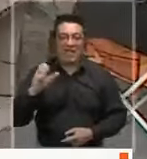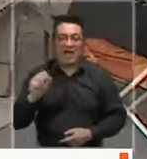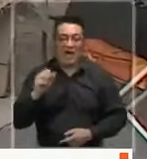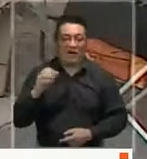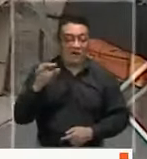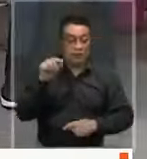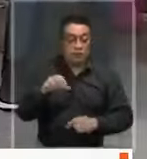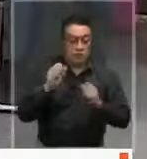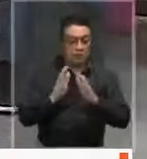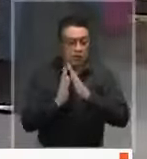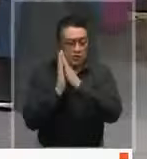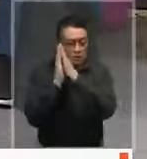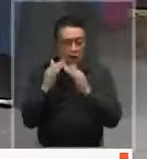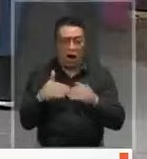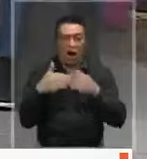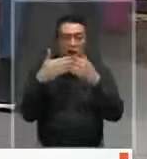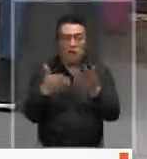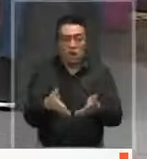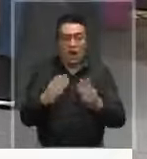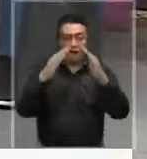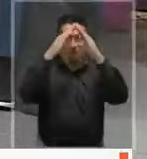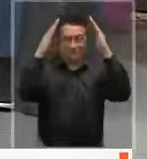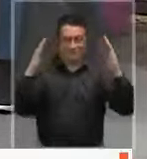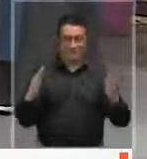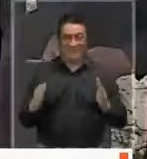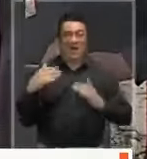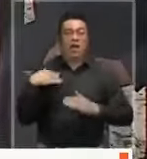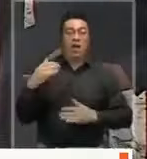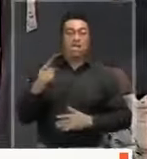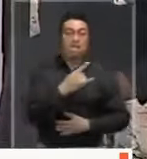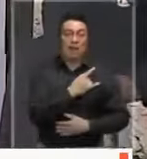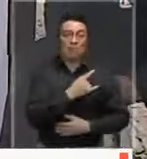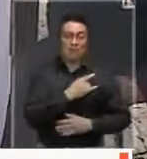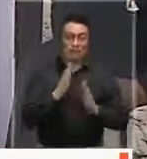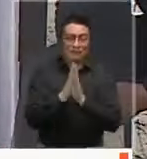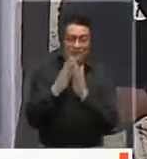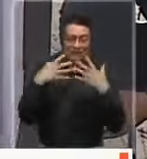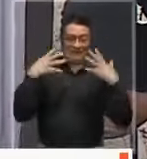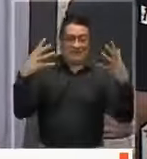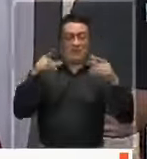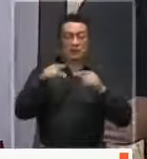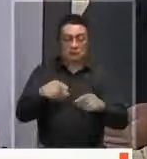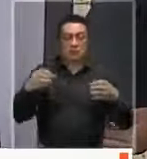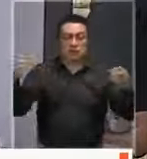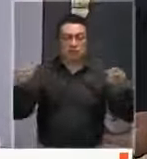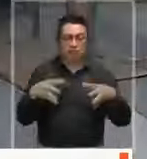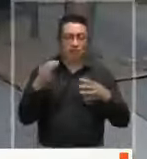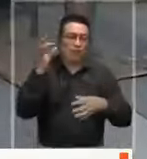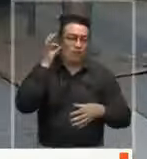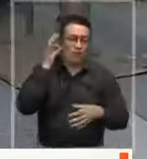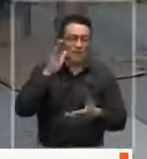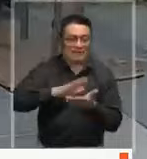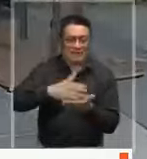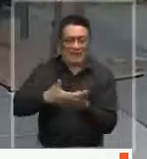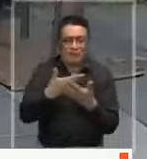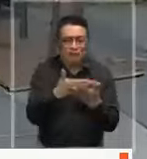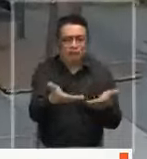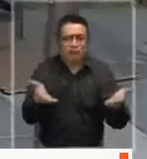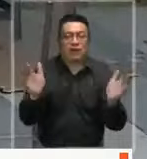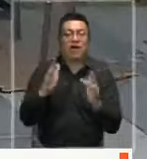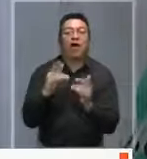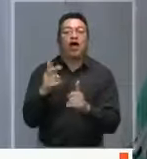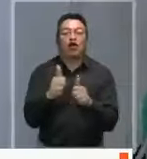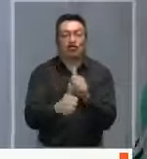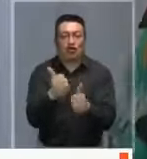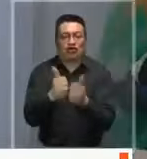dispuestos a dormir afuera del Templo Votivo de Maipú para esperar a la llamada sanadora de Rosario. Sandra de la Florida se instaló